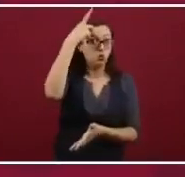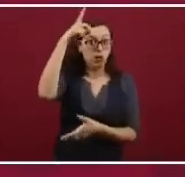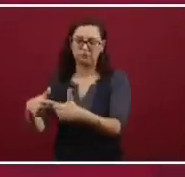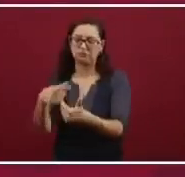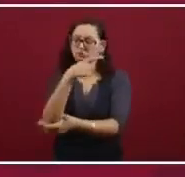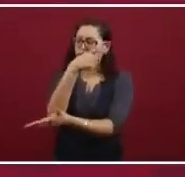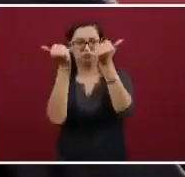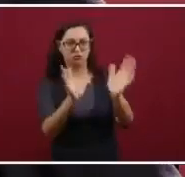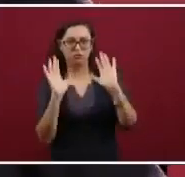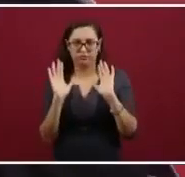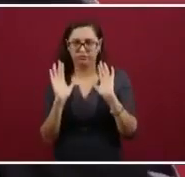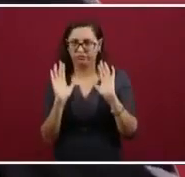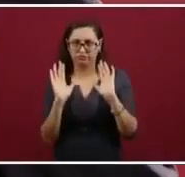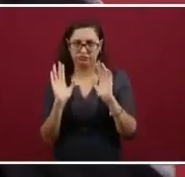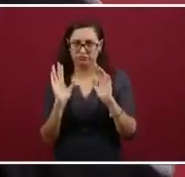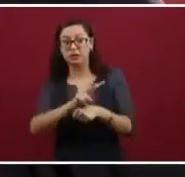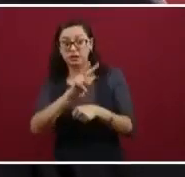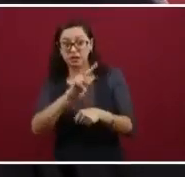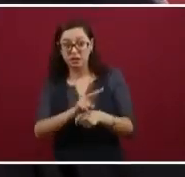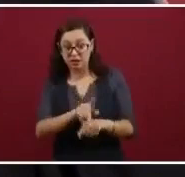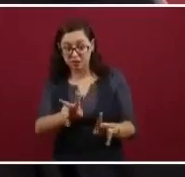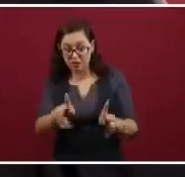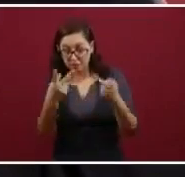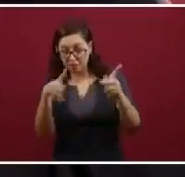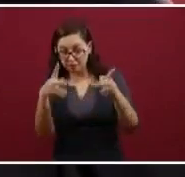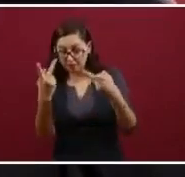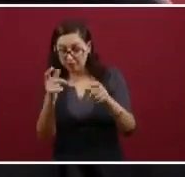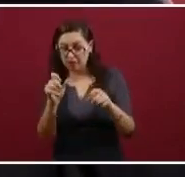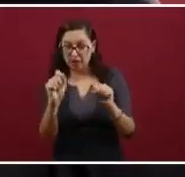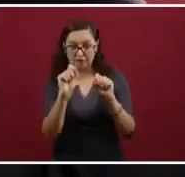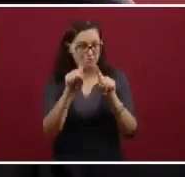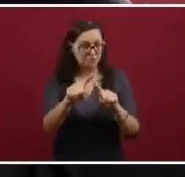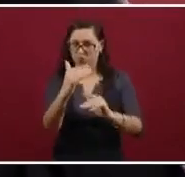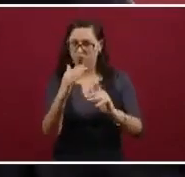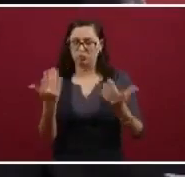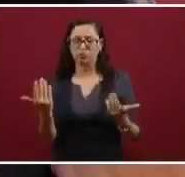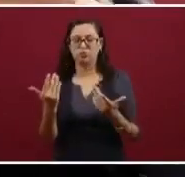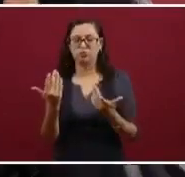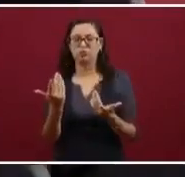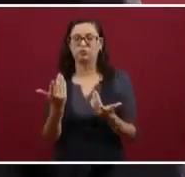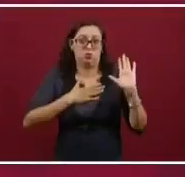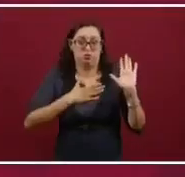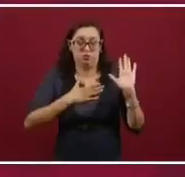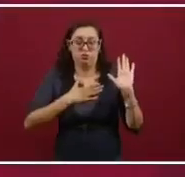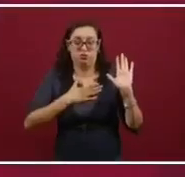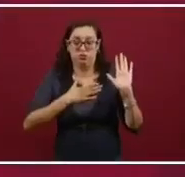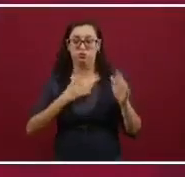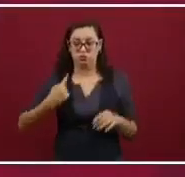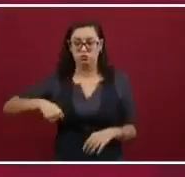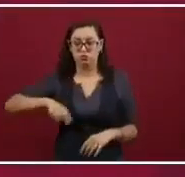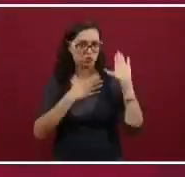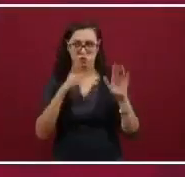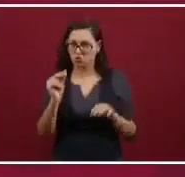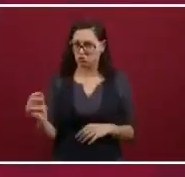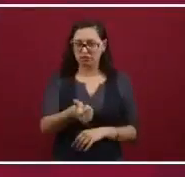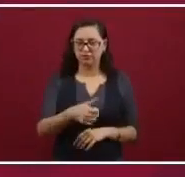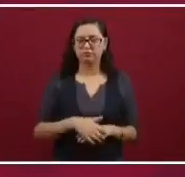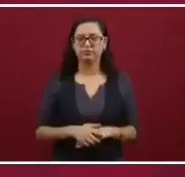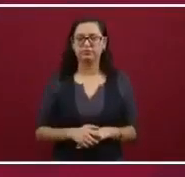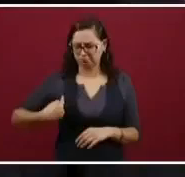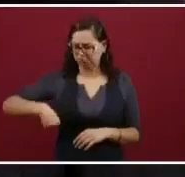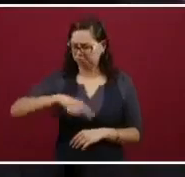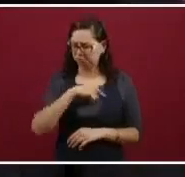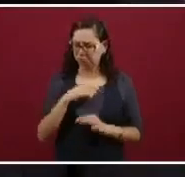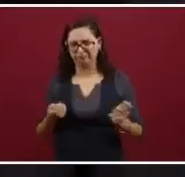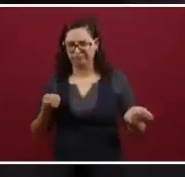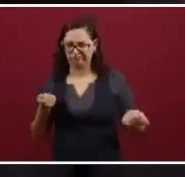que el precio de ventas no se altere, que no aumente en términos reales, porque ese fue el compromiso que hicimos, que no iba a aumentar el precio, y